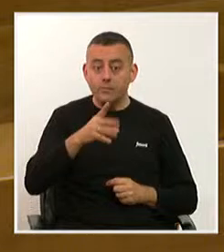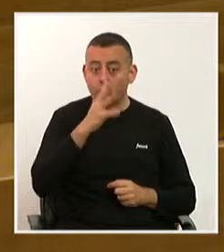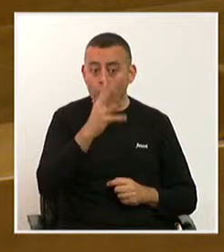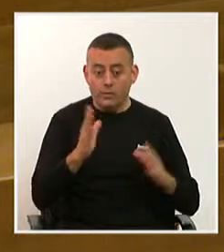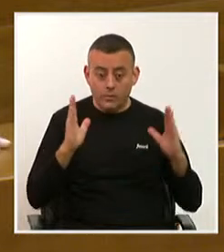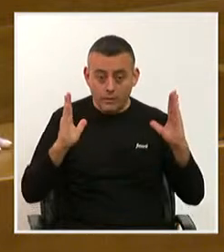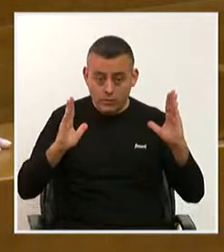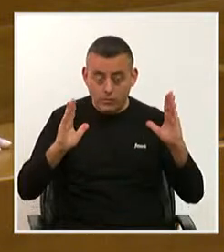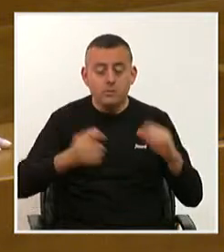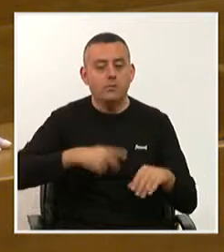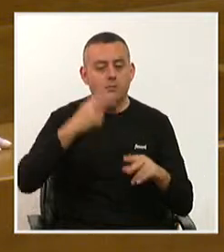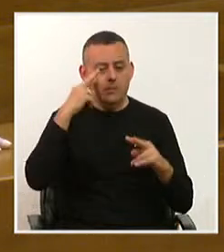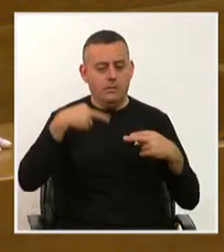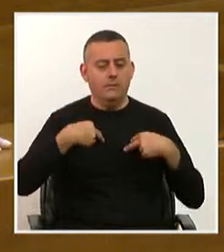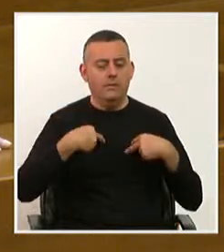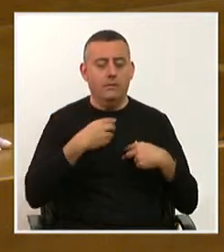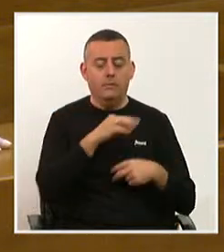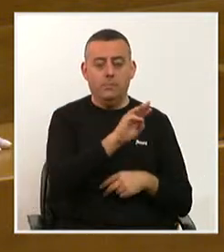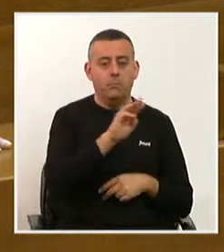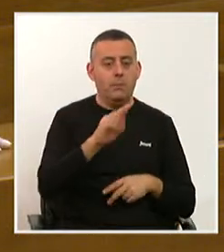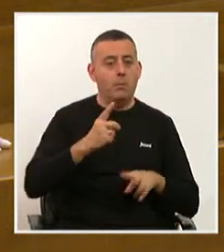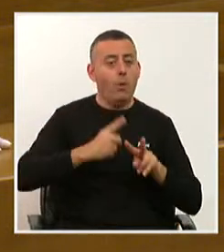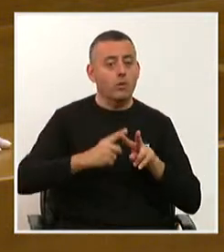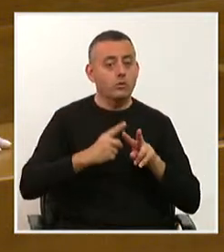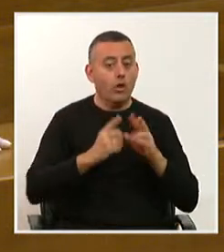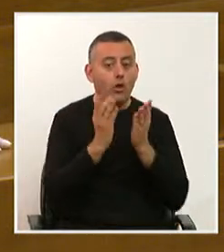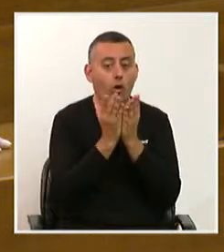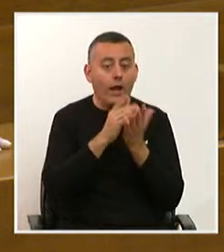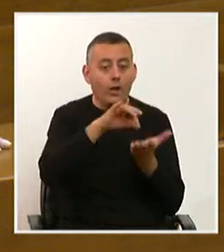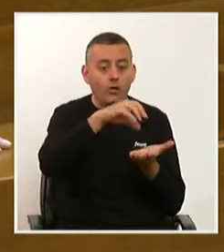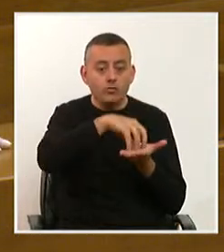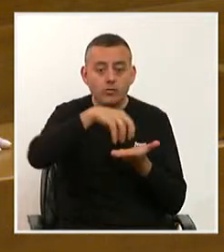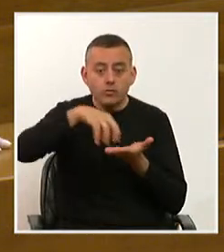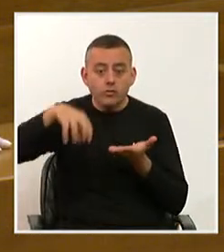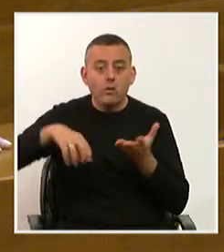vox vamos a terminar los colegios De hecho están